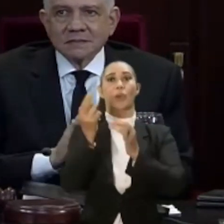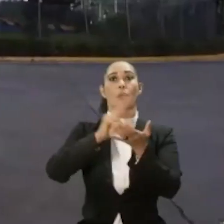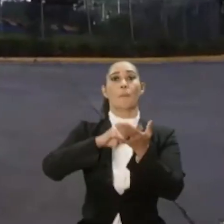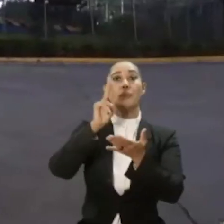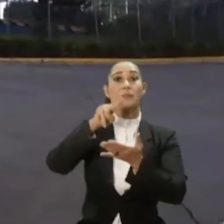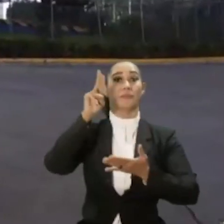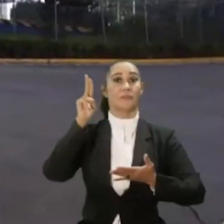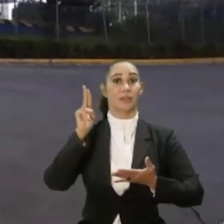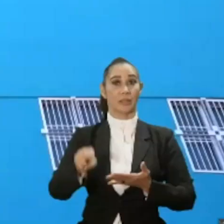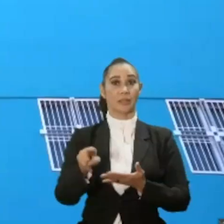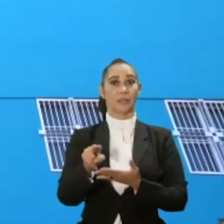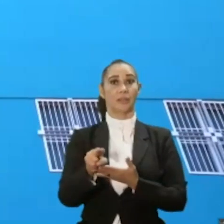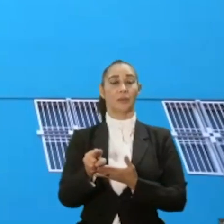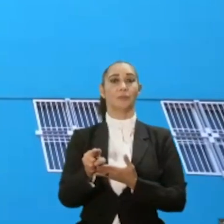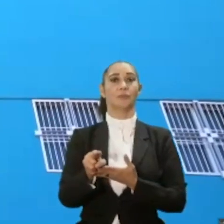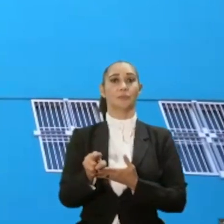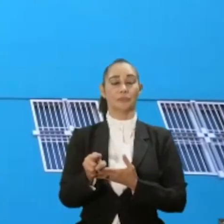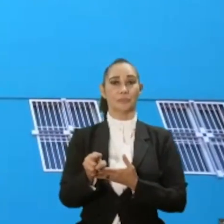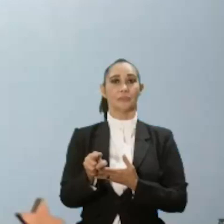2022,